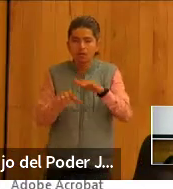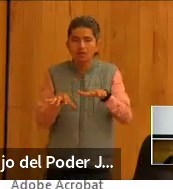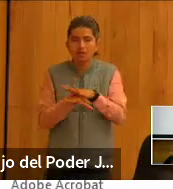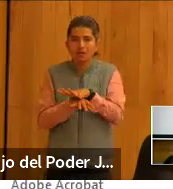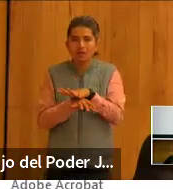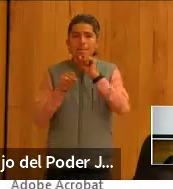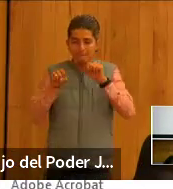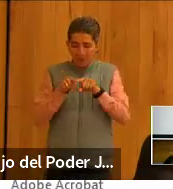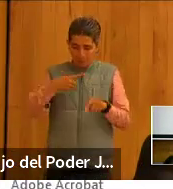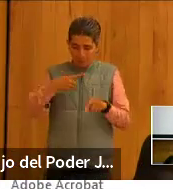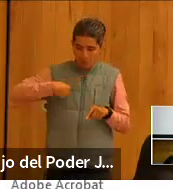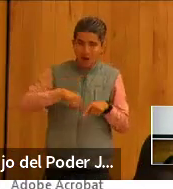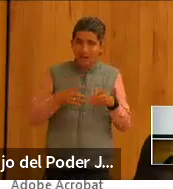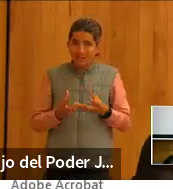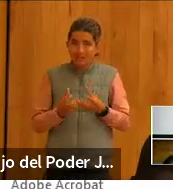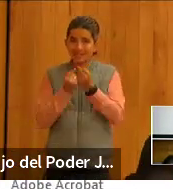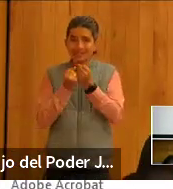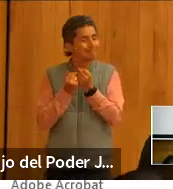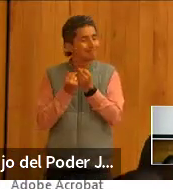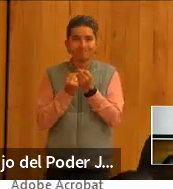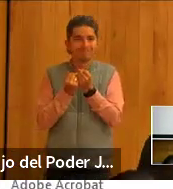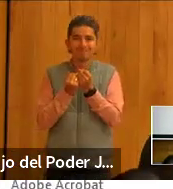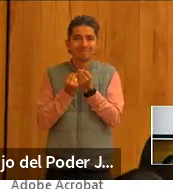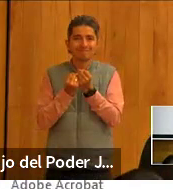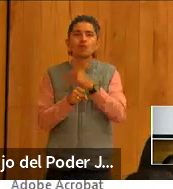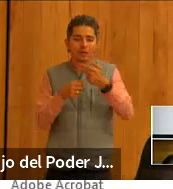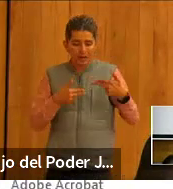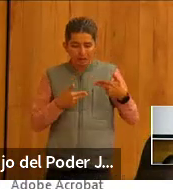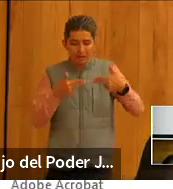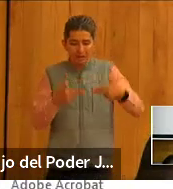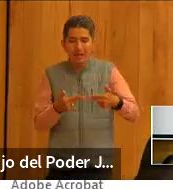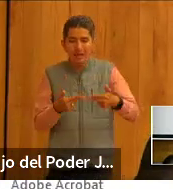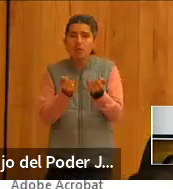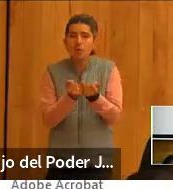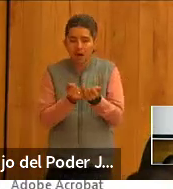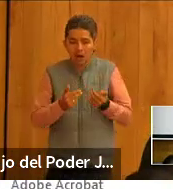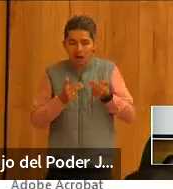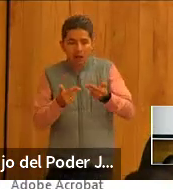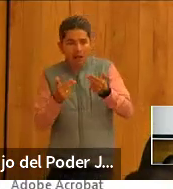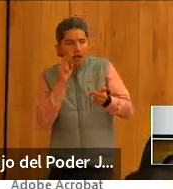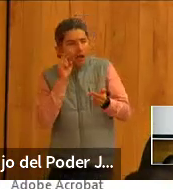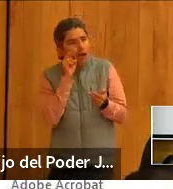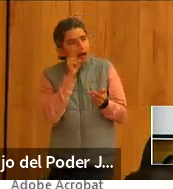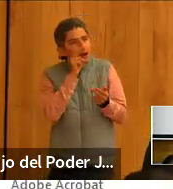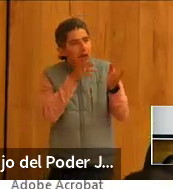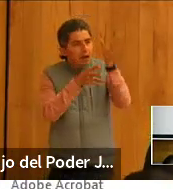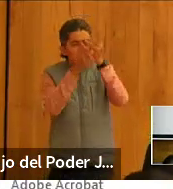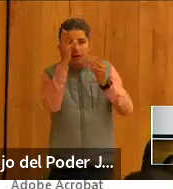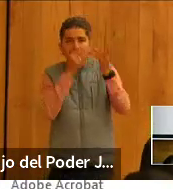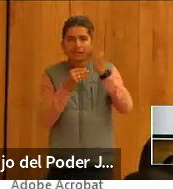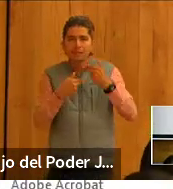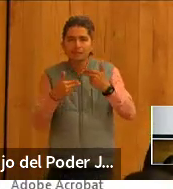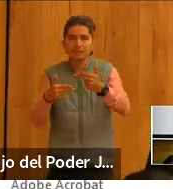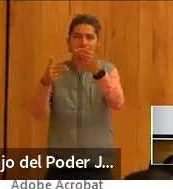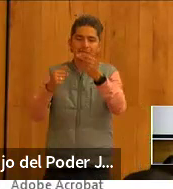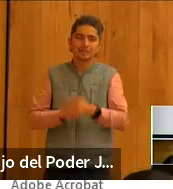nosotros mismos, porque nuestras generaciones irán heredando lo que vean de nosotros.